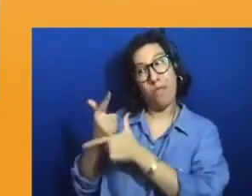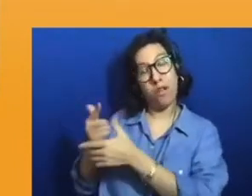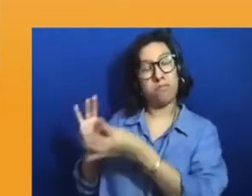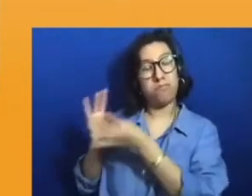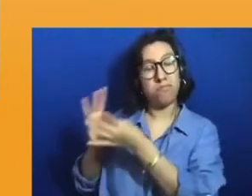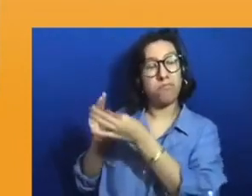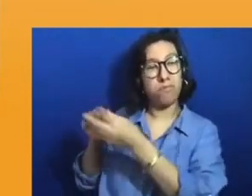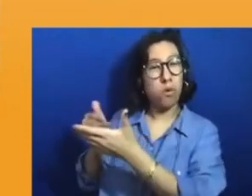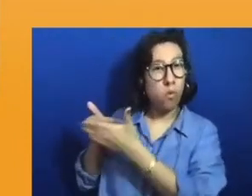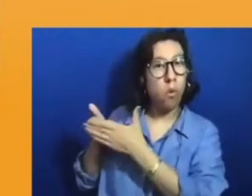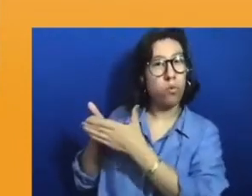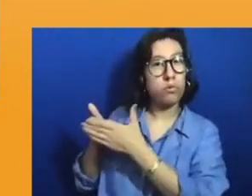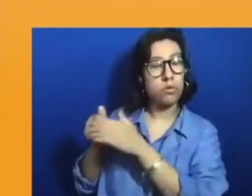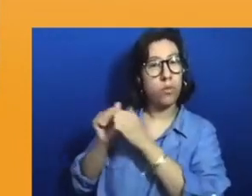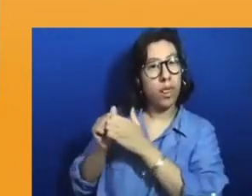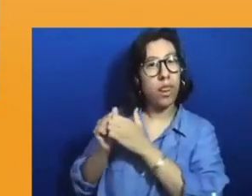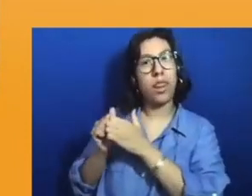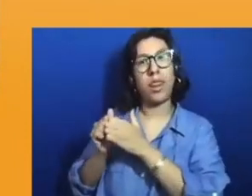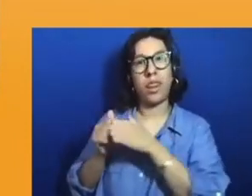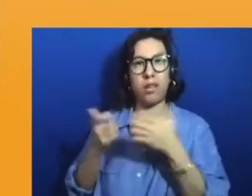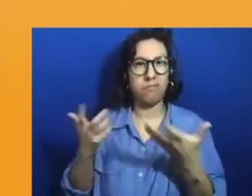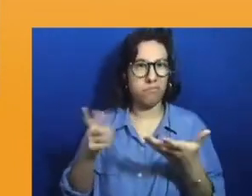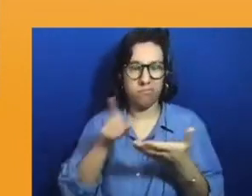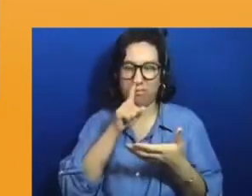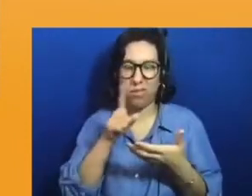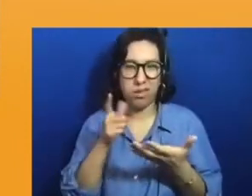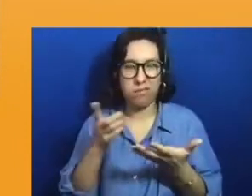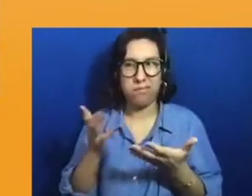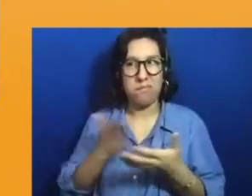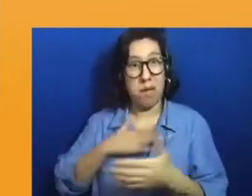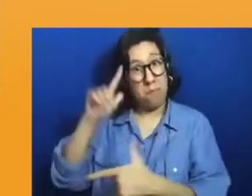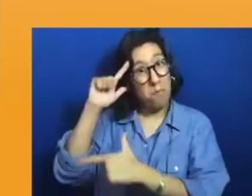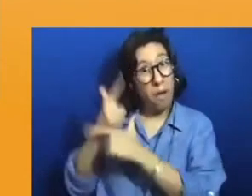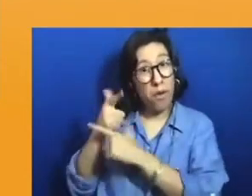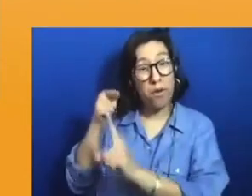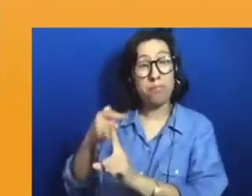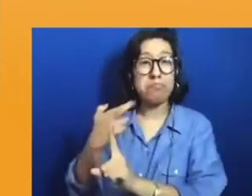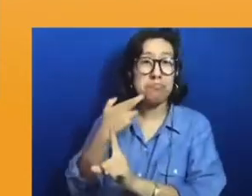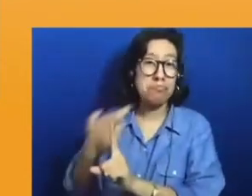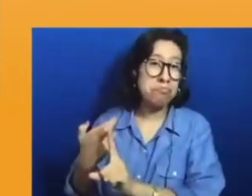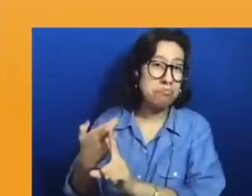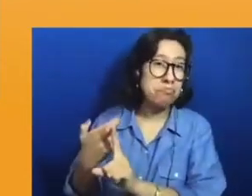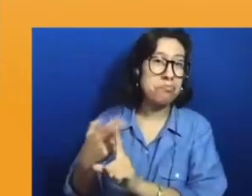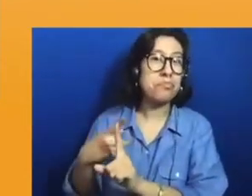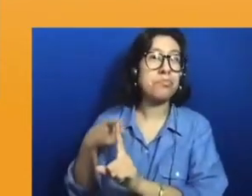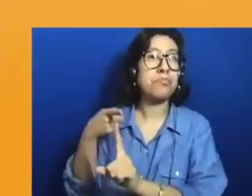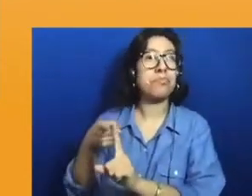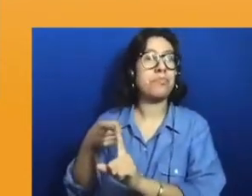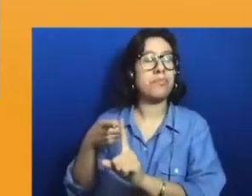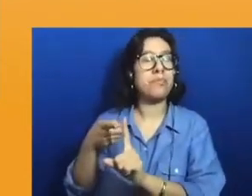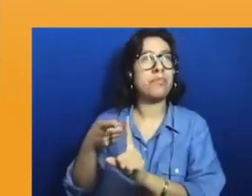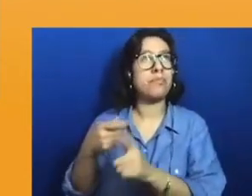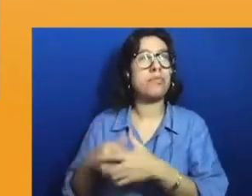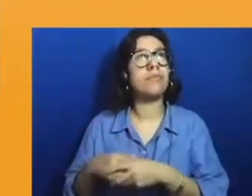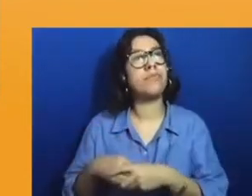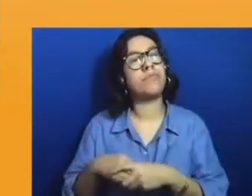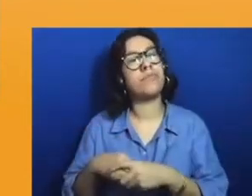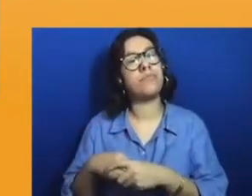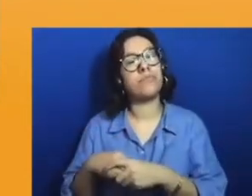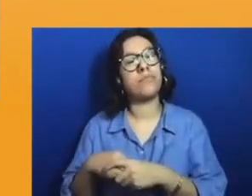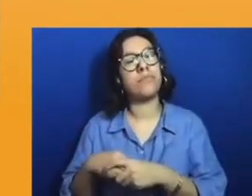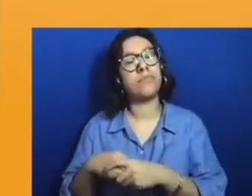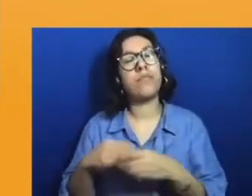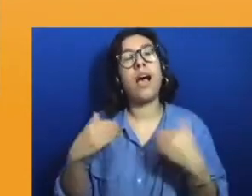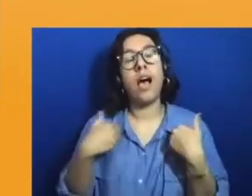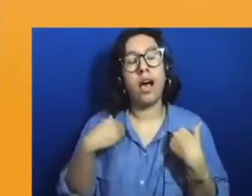tengo una conexión tan cercana en la vida real, mi hermano es mi mejor amigo. Y yo recuerdo que hice